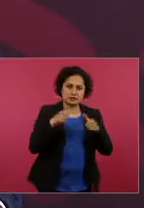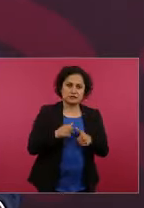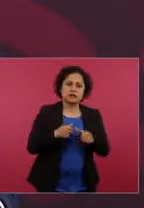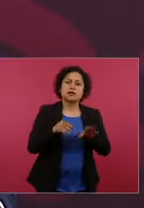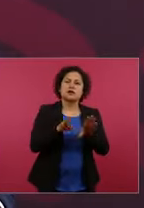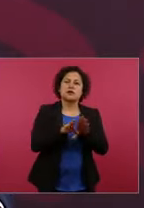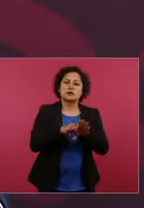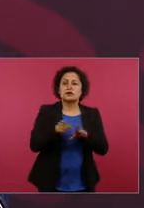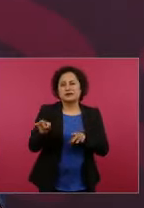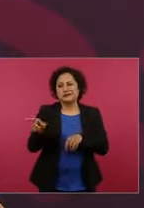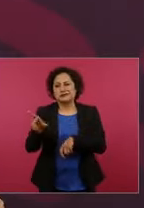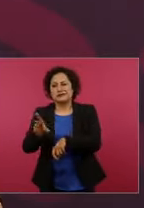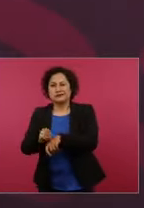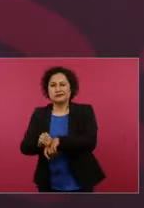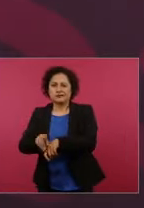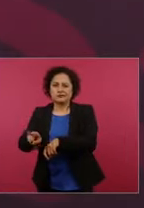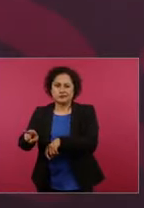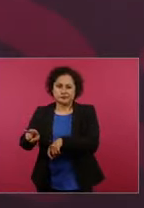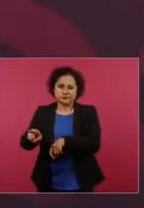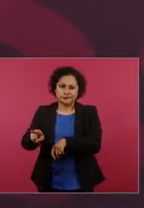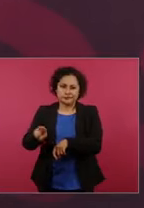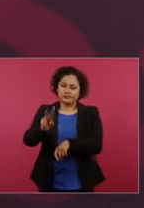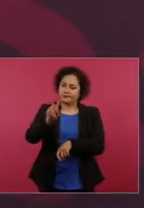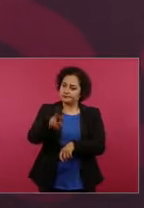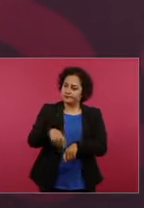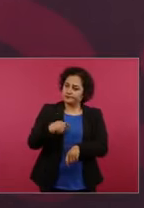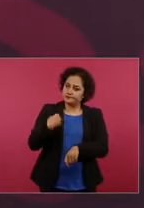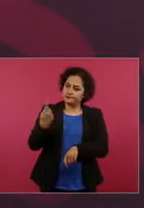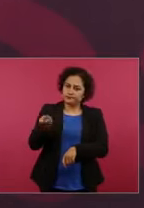Y lo estimo mucho porque